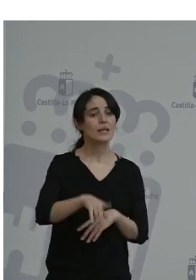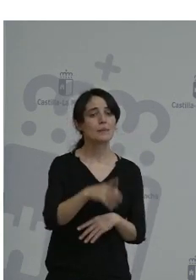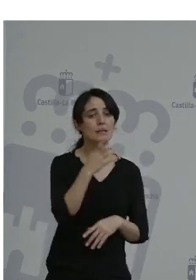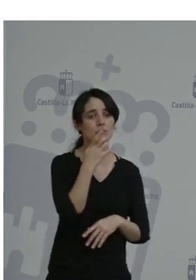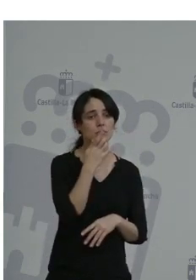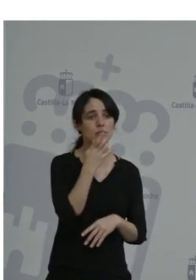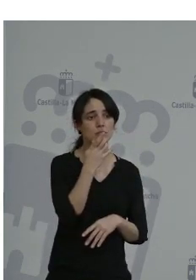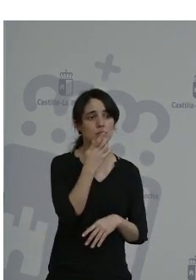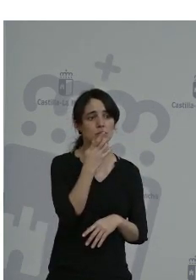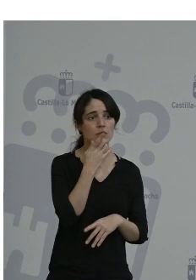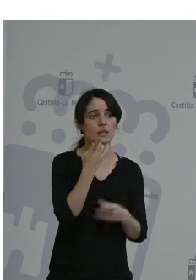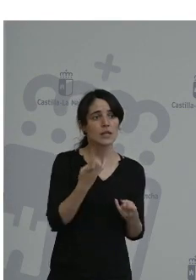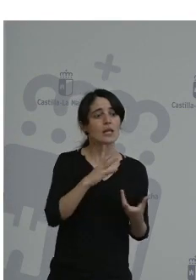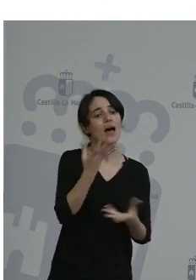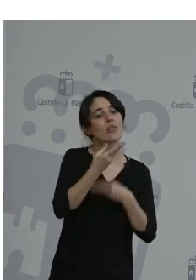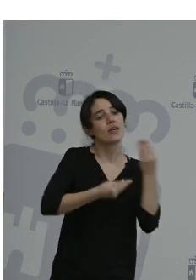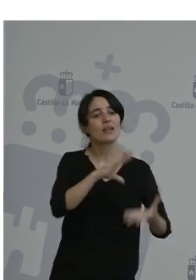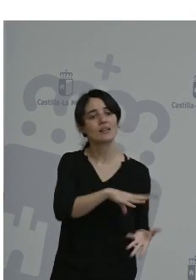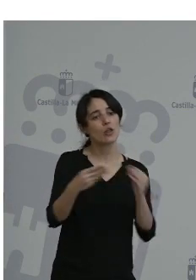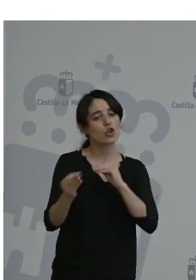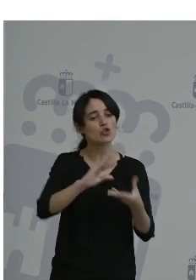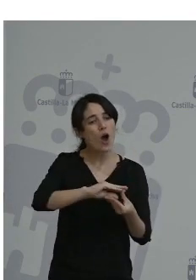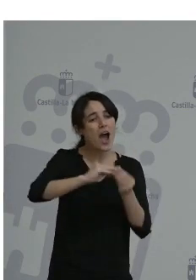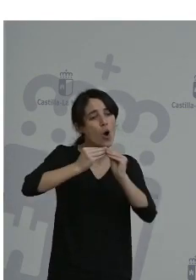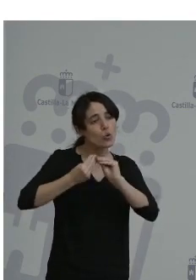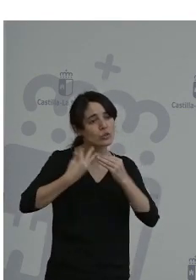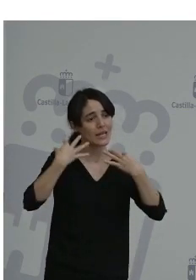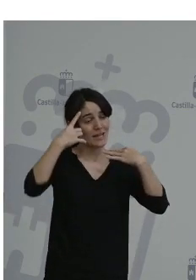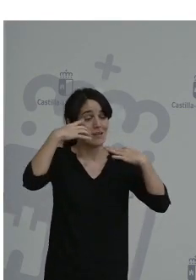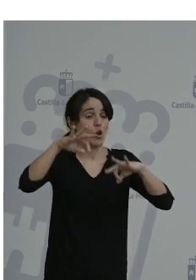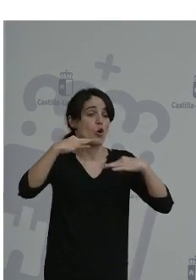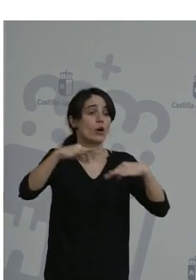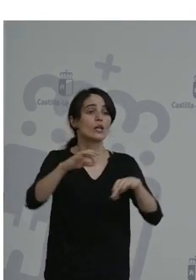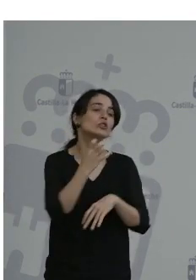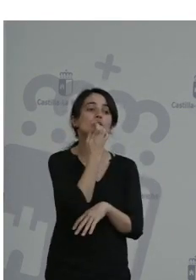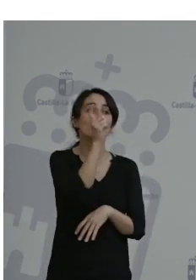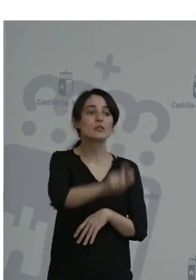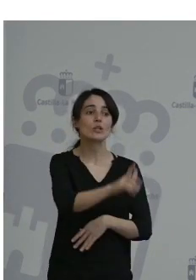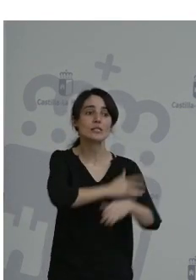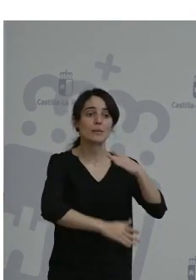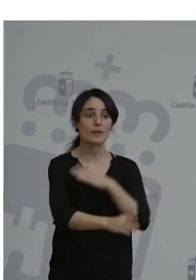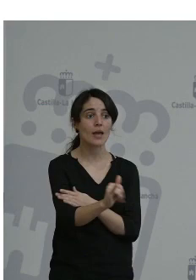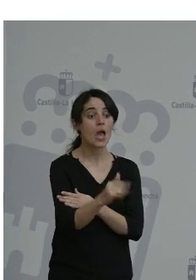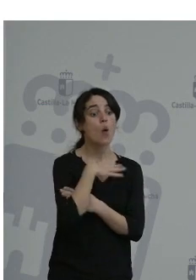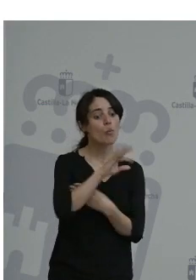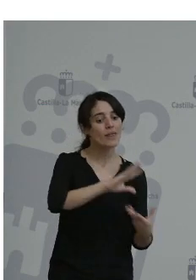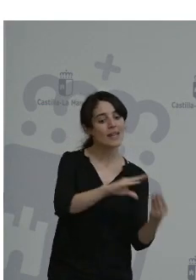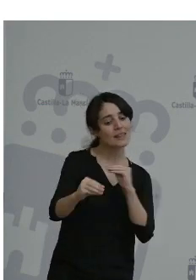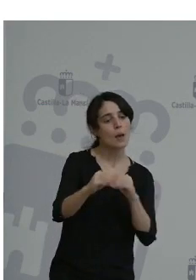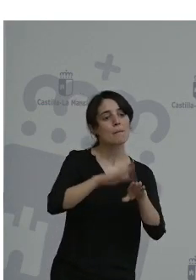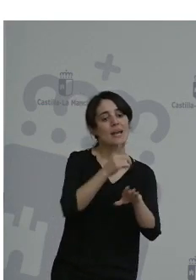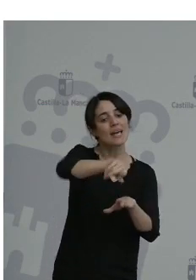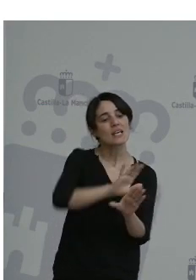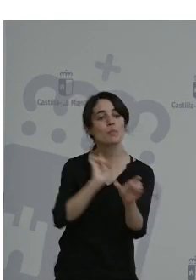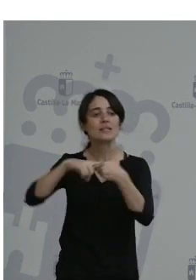realizarán las adaptaciones y ajustes razonables necesarios para que las personas con discapacidad participen en condiciones de igualdad